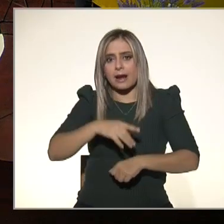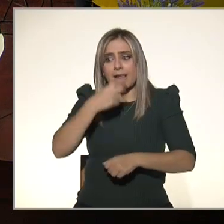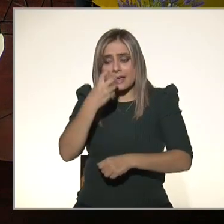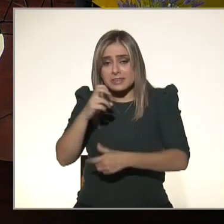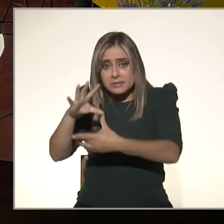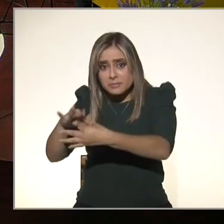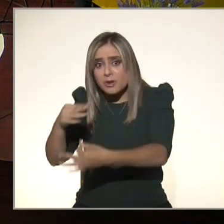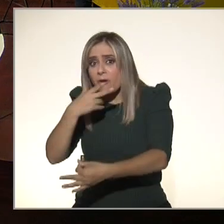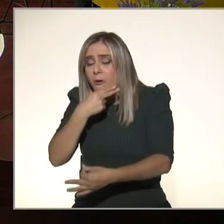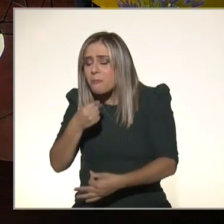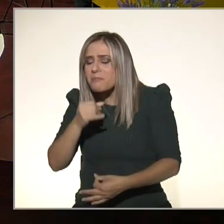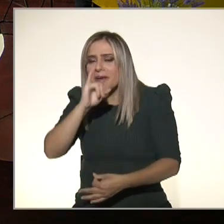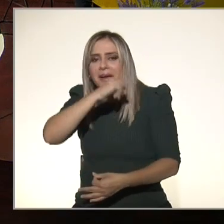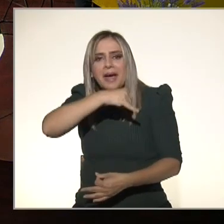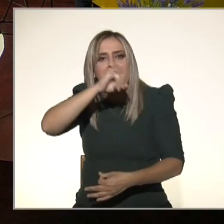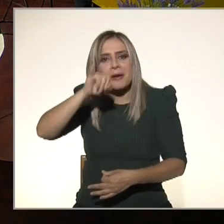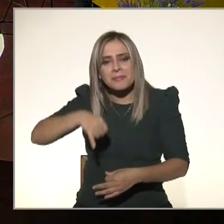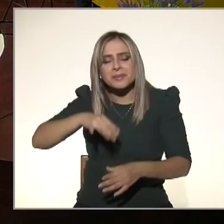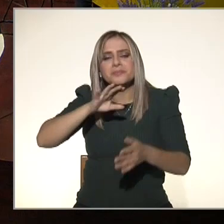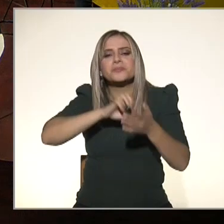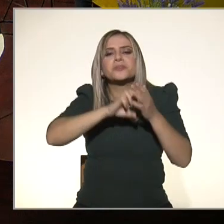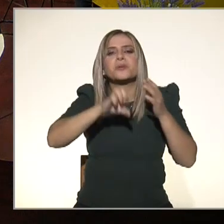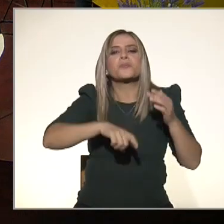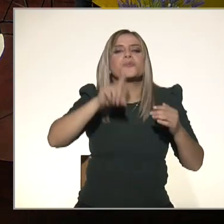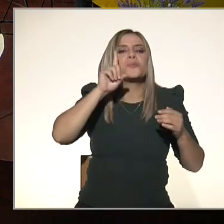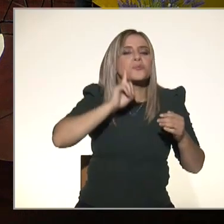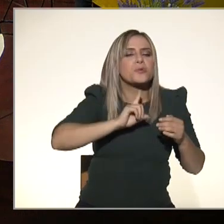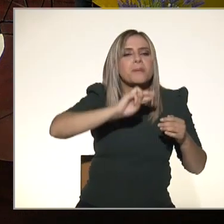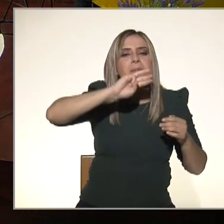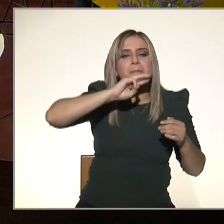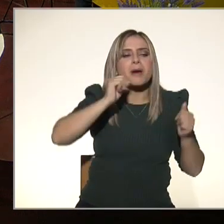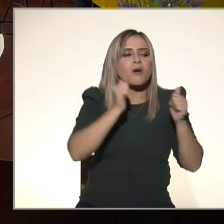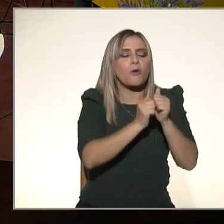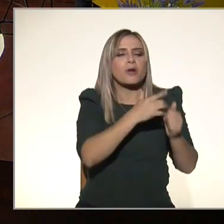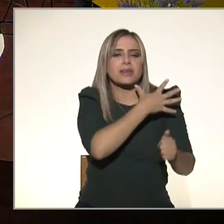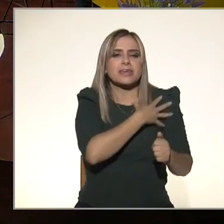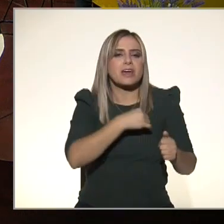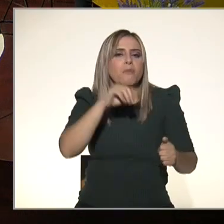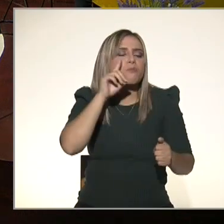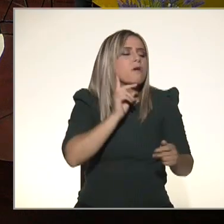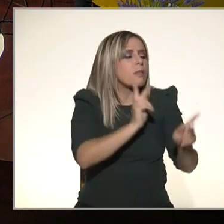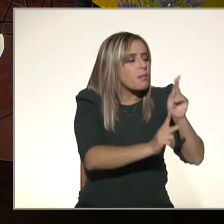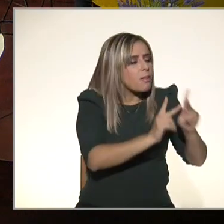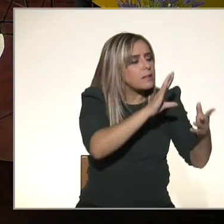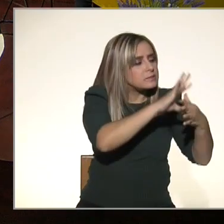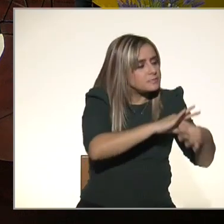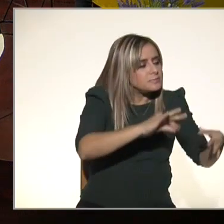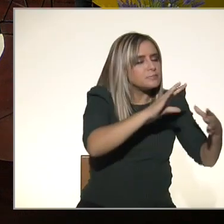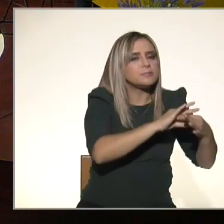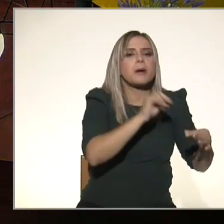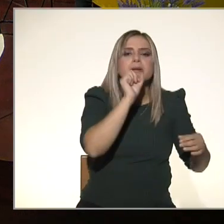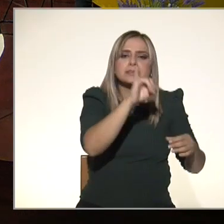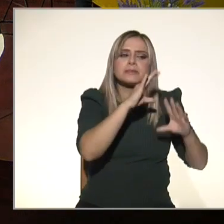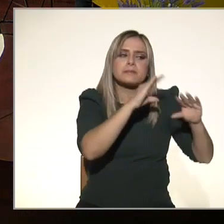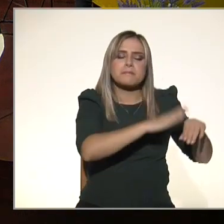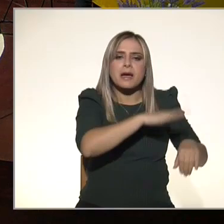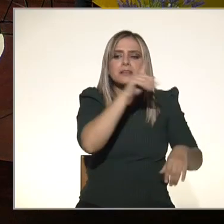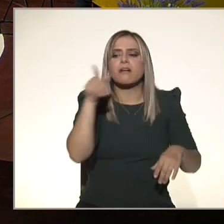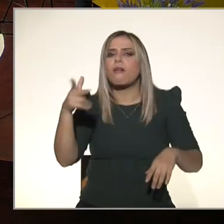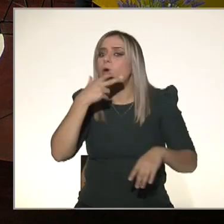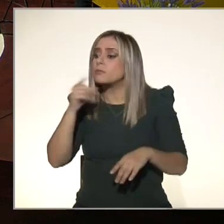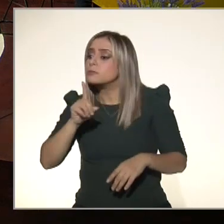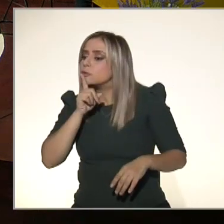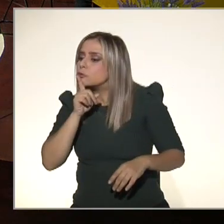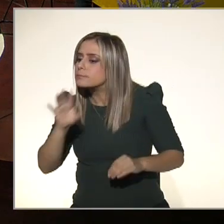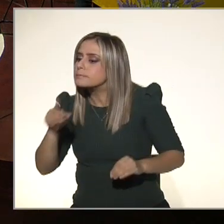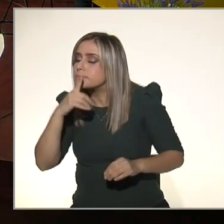hablen. Las mamás con las chicas tienen más comunicación. Los papás lo dijeron, te callas, no hablas, no se comenta. ¿Qué le podemos decir al